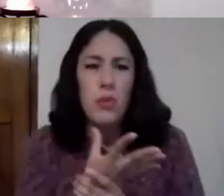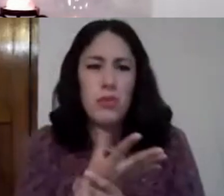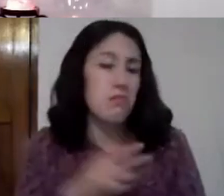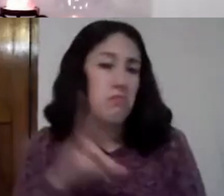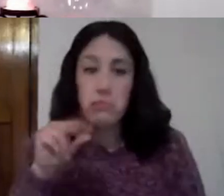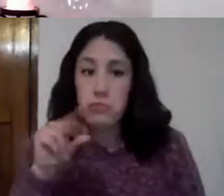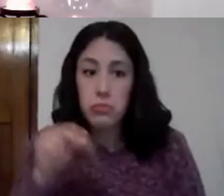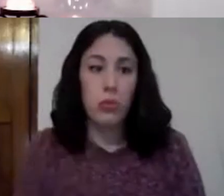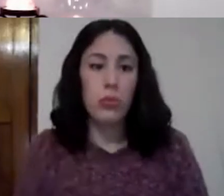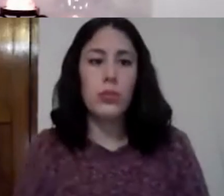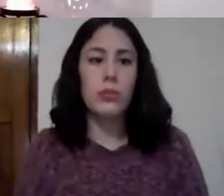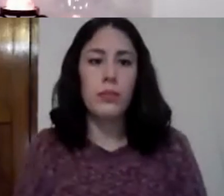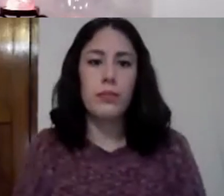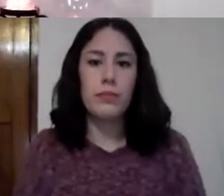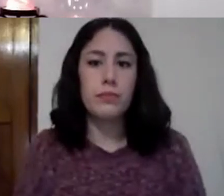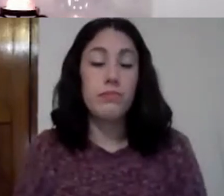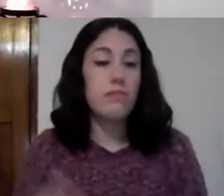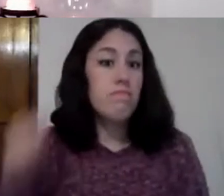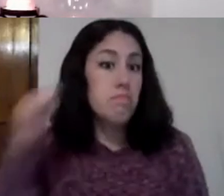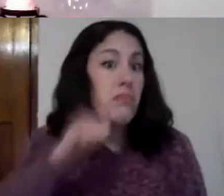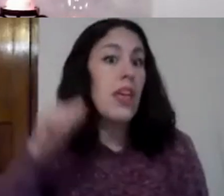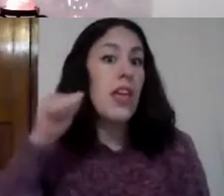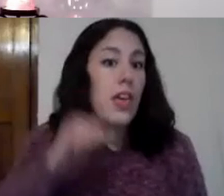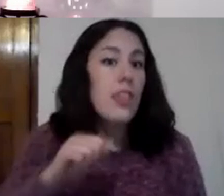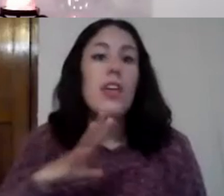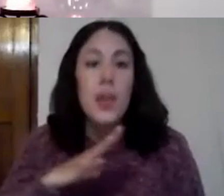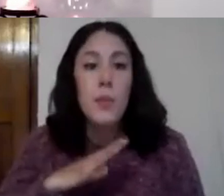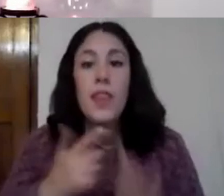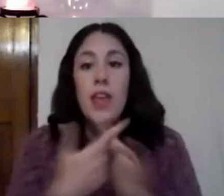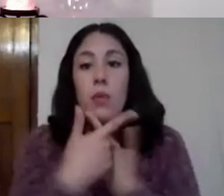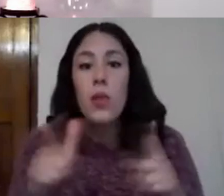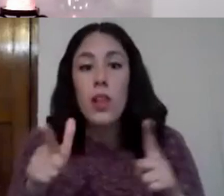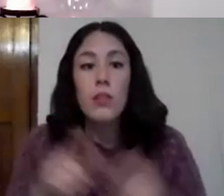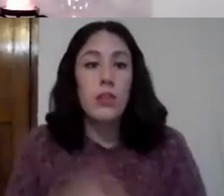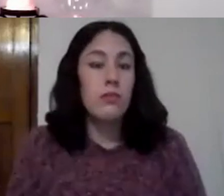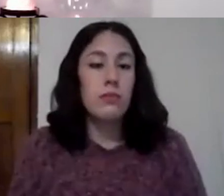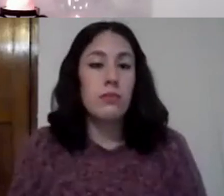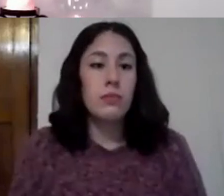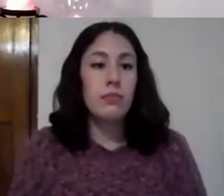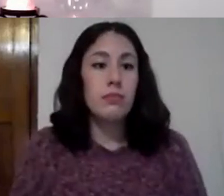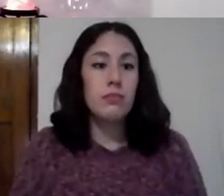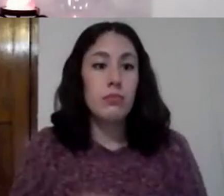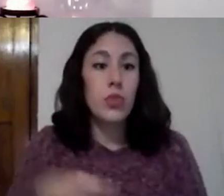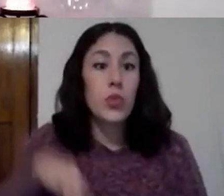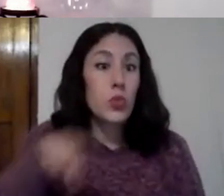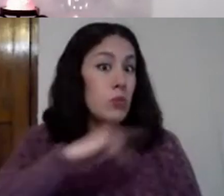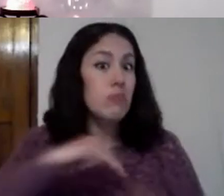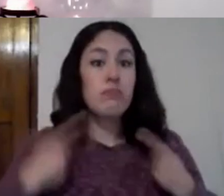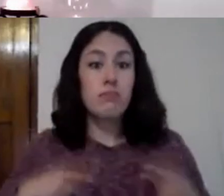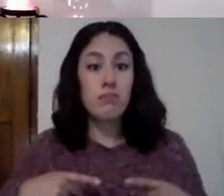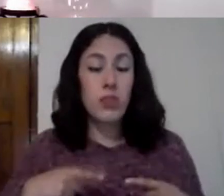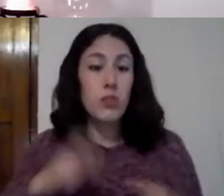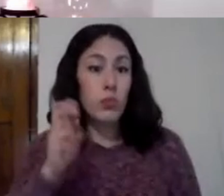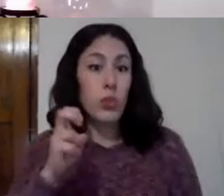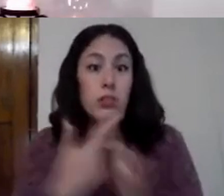y claro siempre libertad si estamos vivos y somos humanos hay libertad y hay capacidad de elección y yo he visto